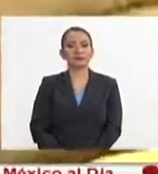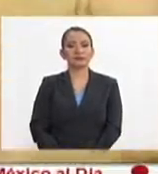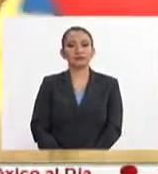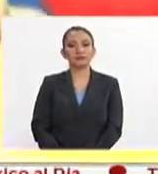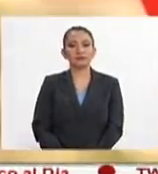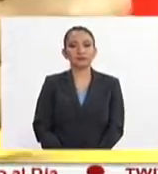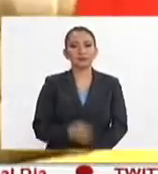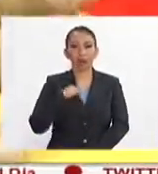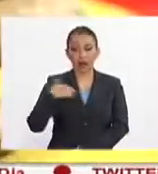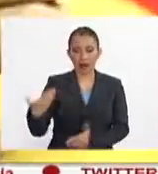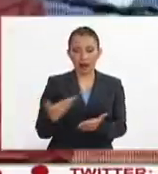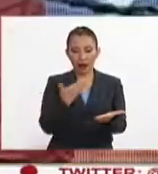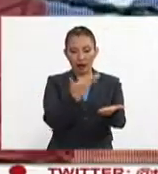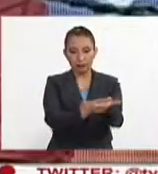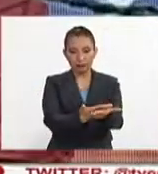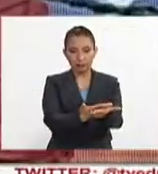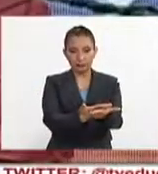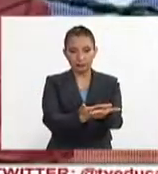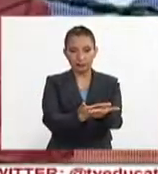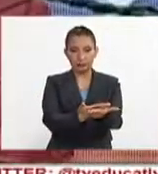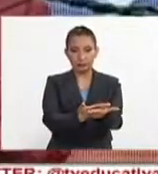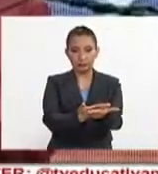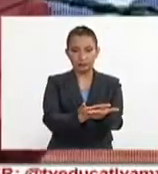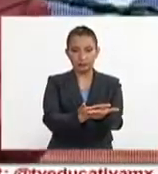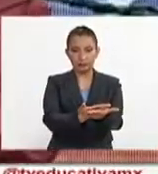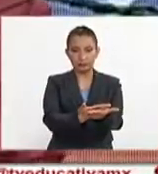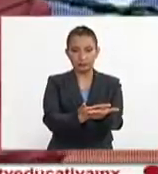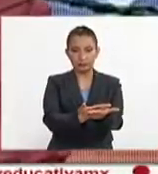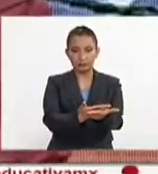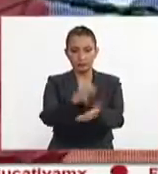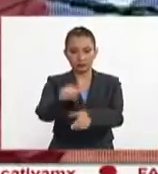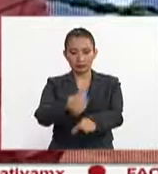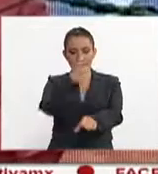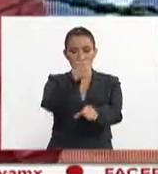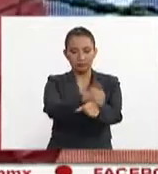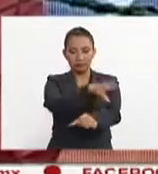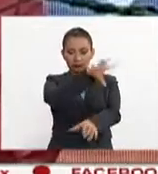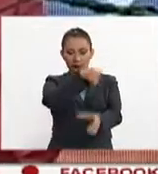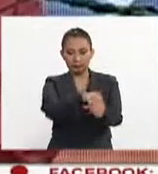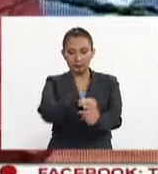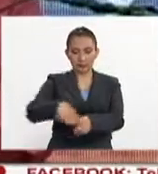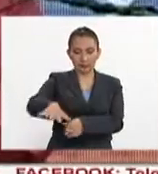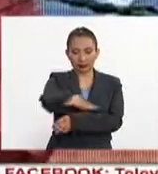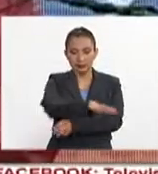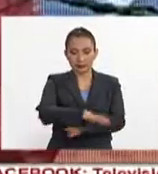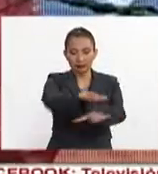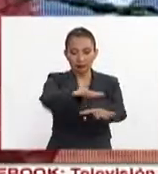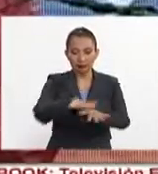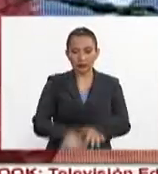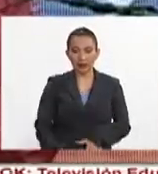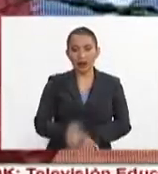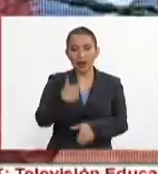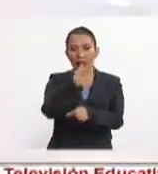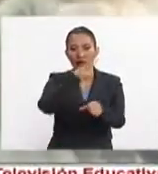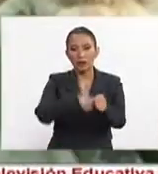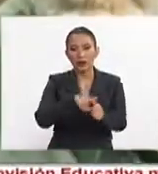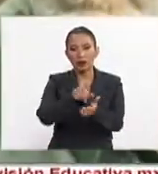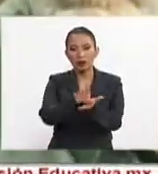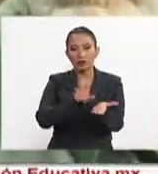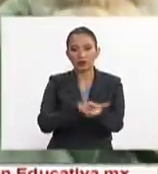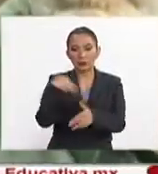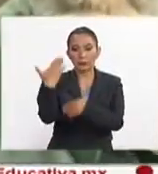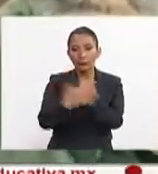Se ha propuesto que la instalación de la Asamblea Nacional Constituyente